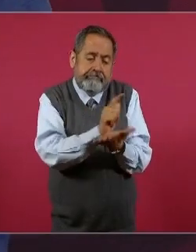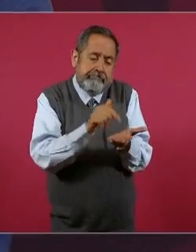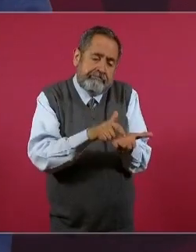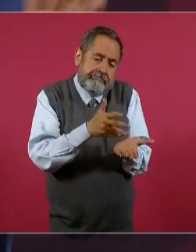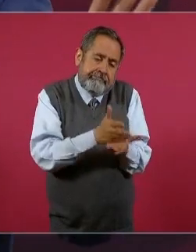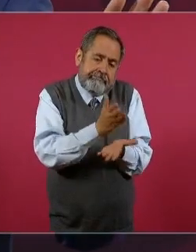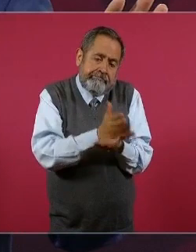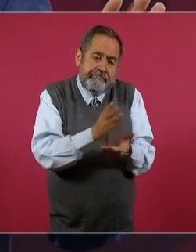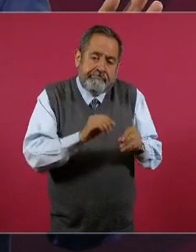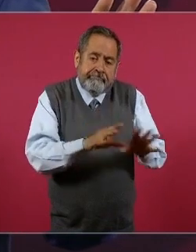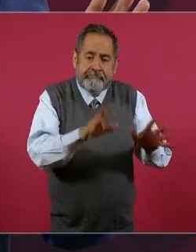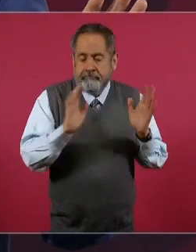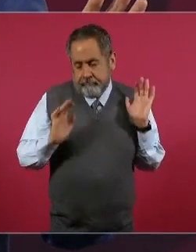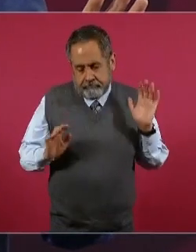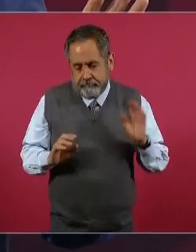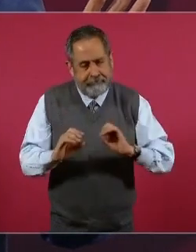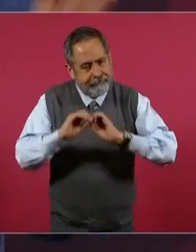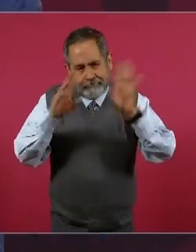sin duda,